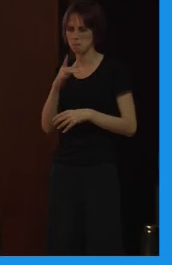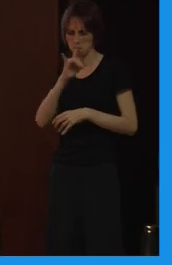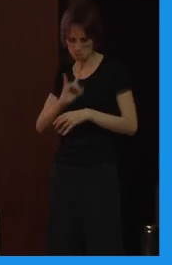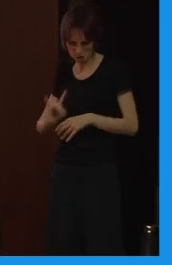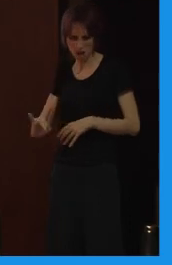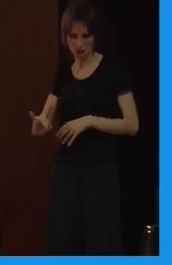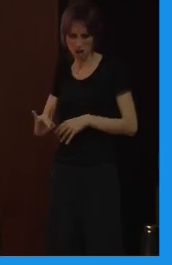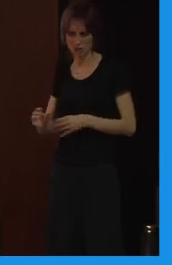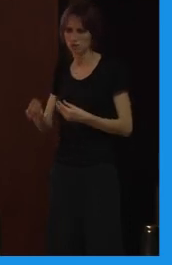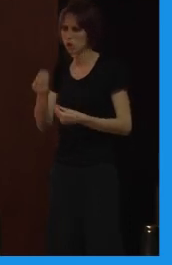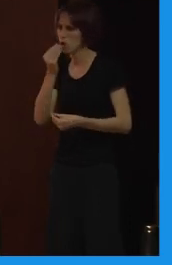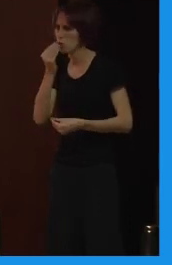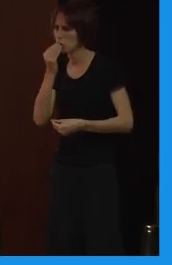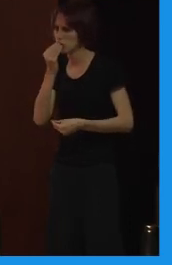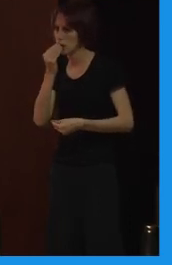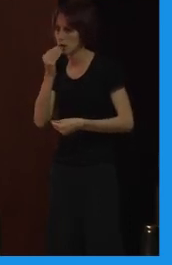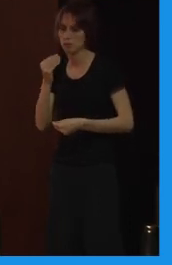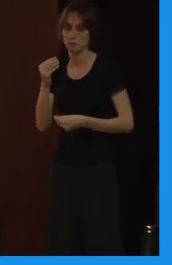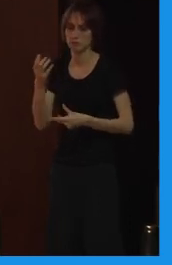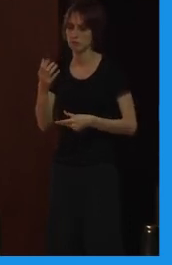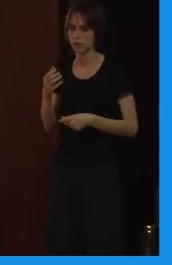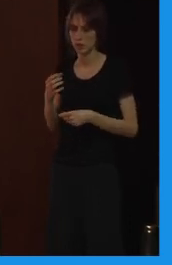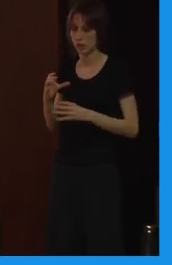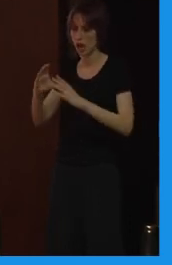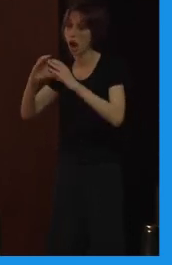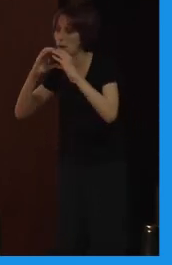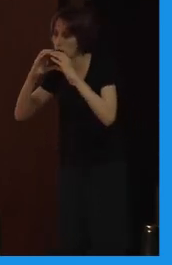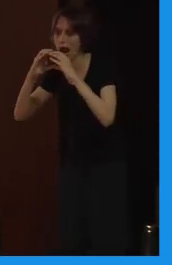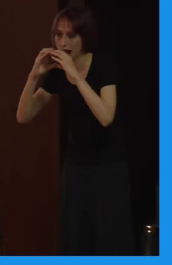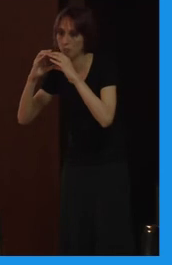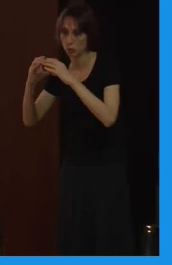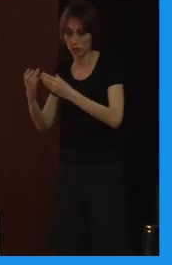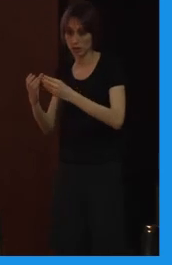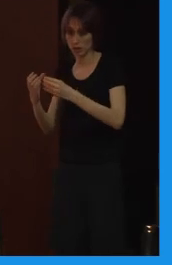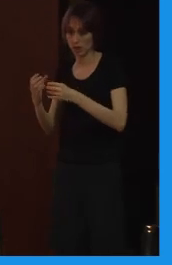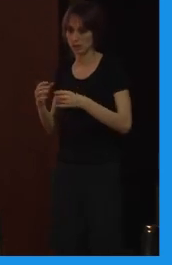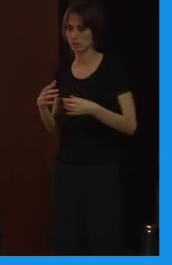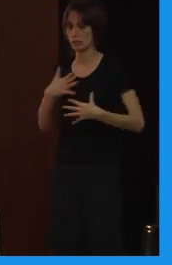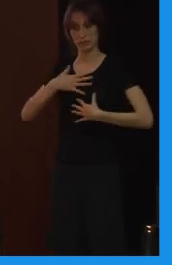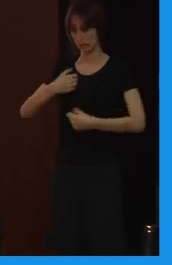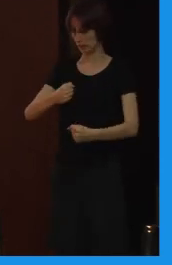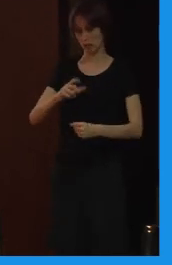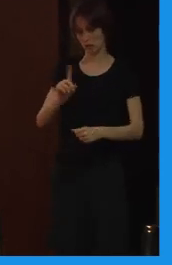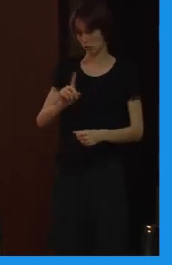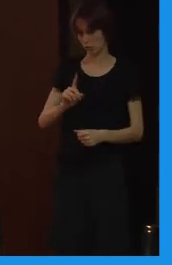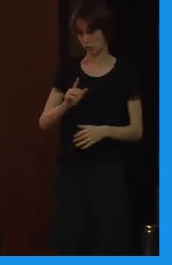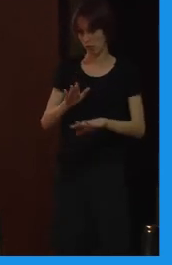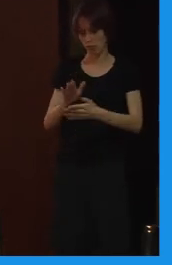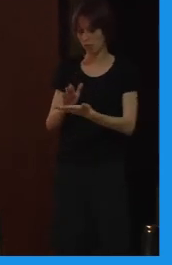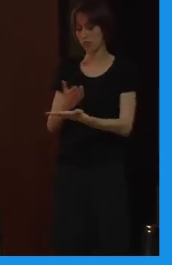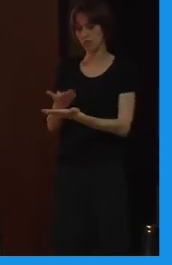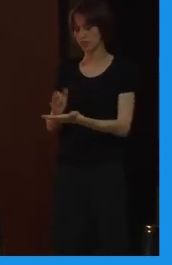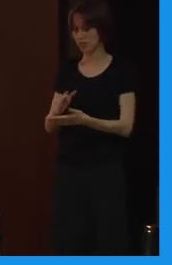ejercicio. Pues estoy que no me puedo ni ver yo. Entonces es una forma de